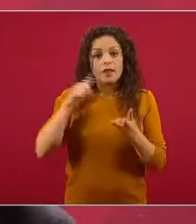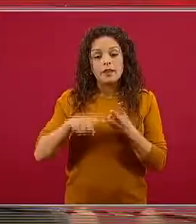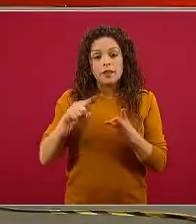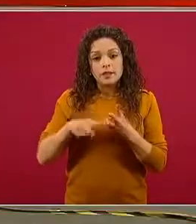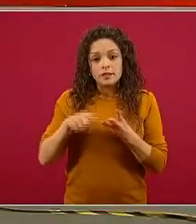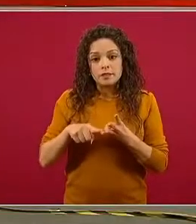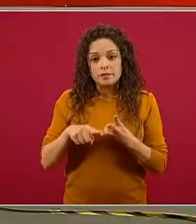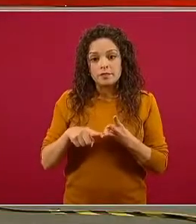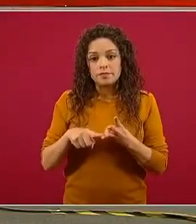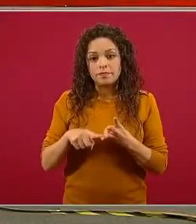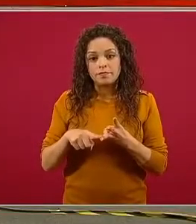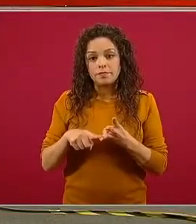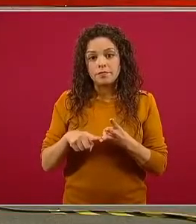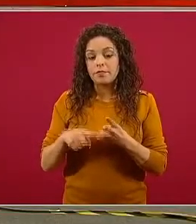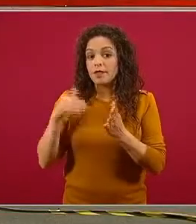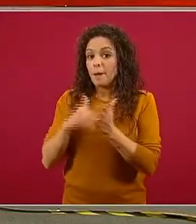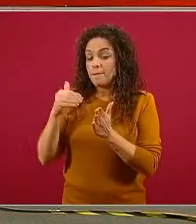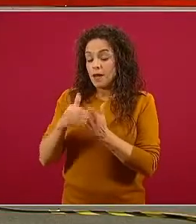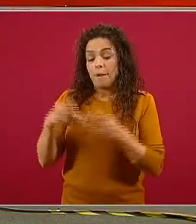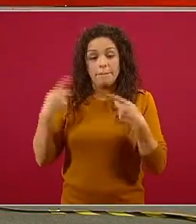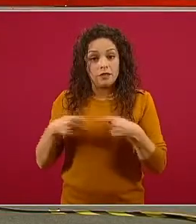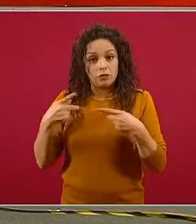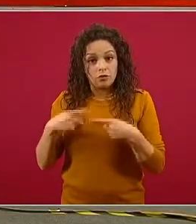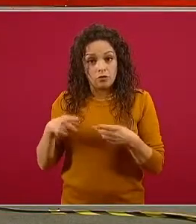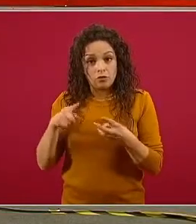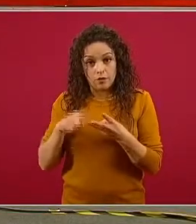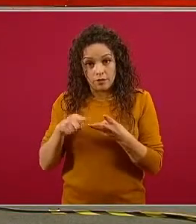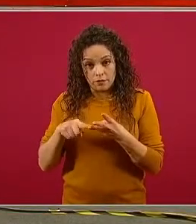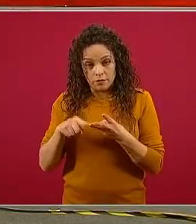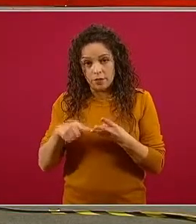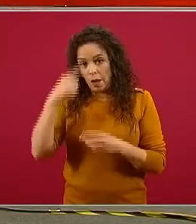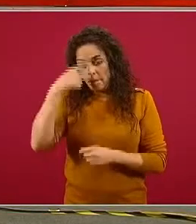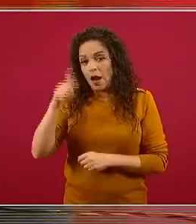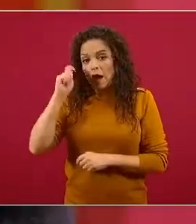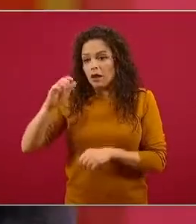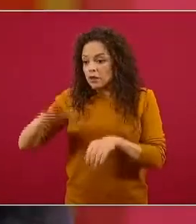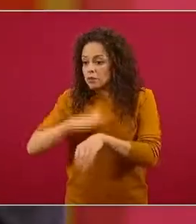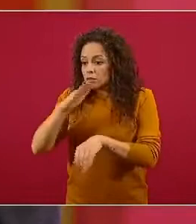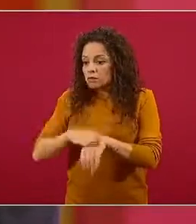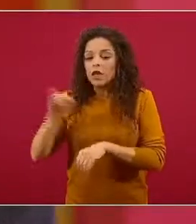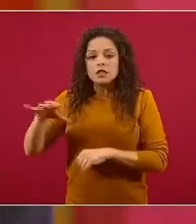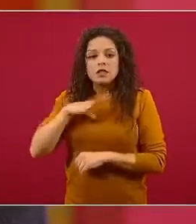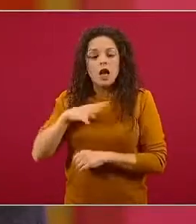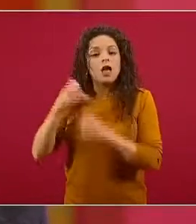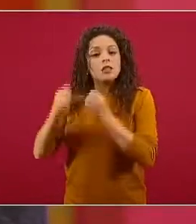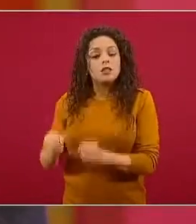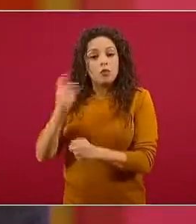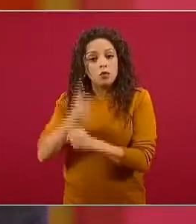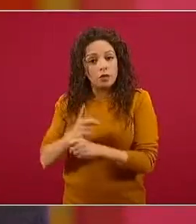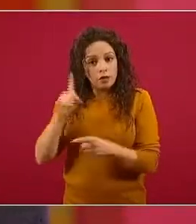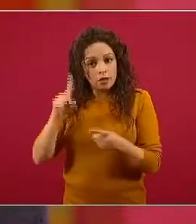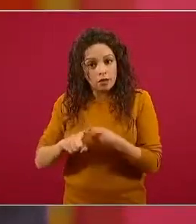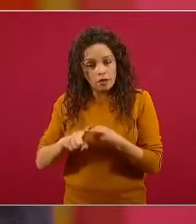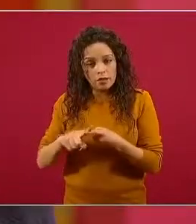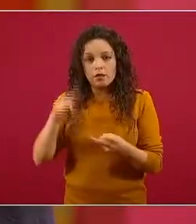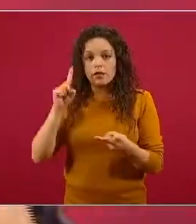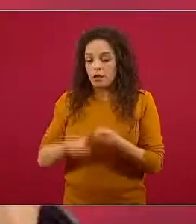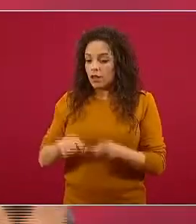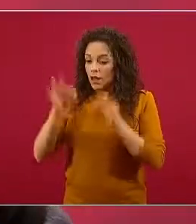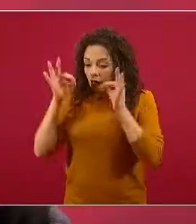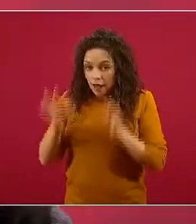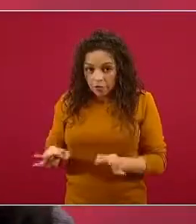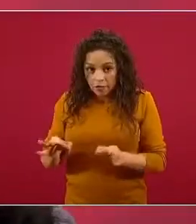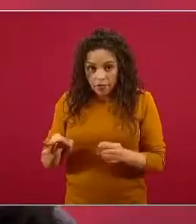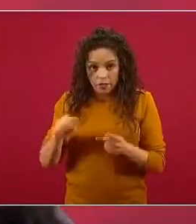3, miles de personas, y el objetivo es evaluar seguridad y la eficacia ante